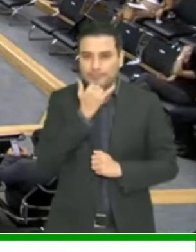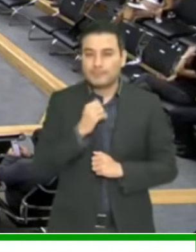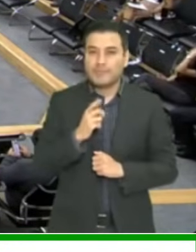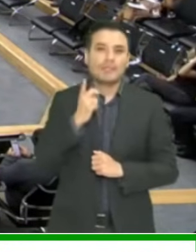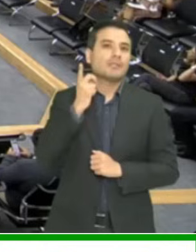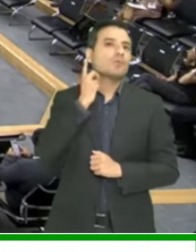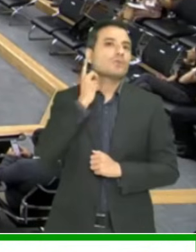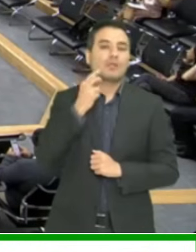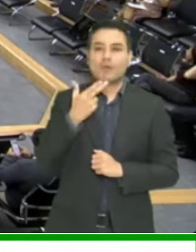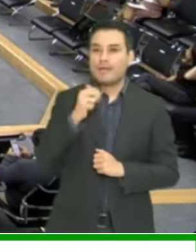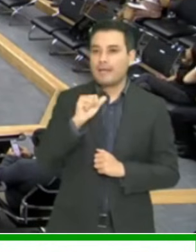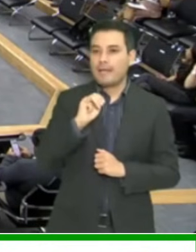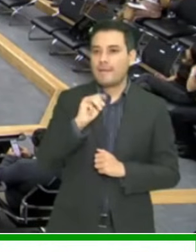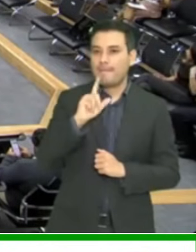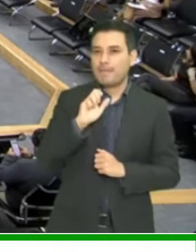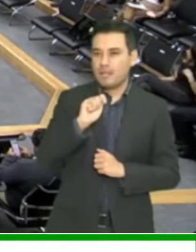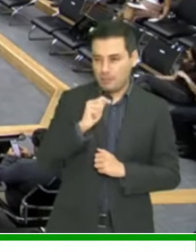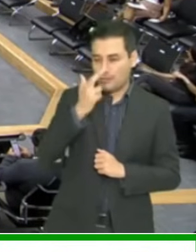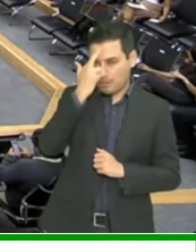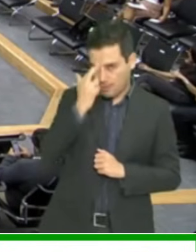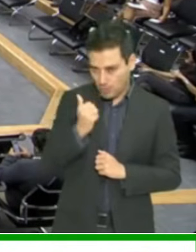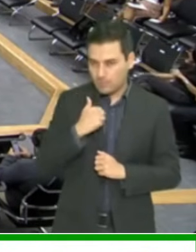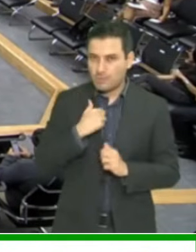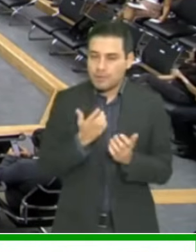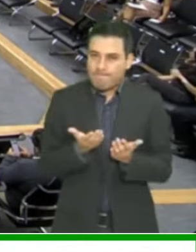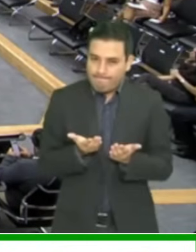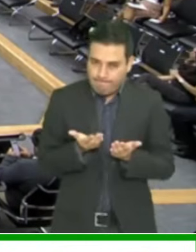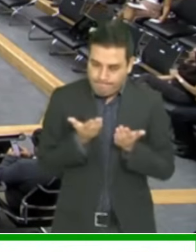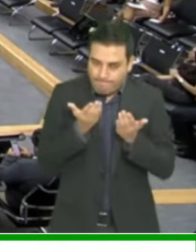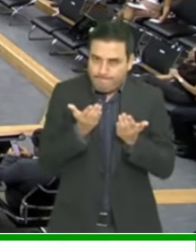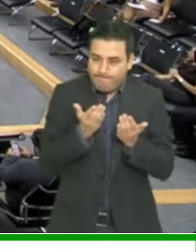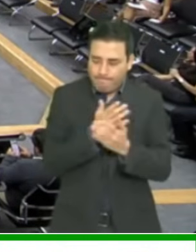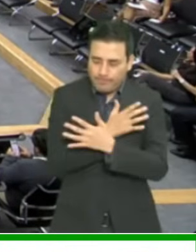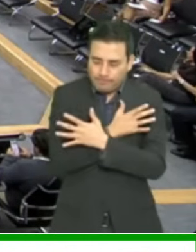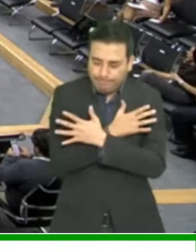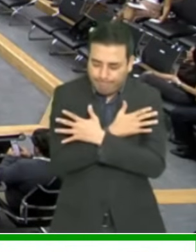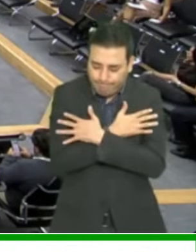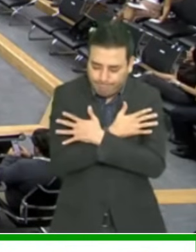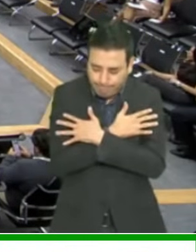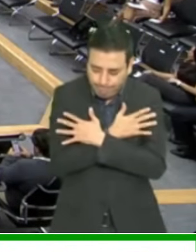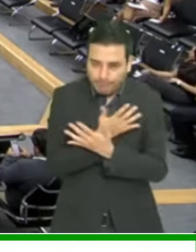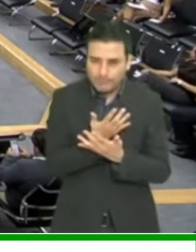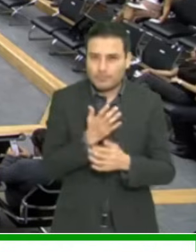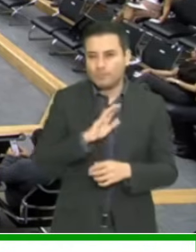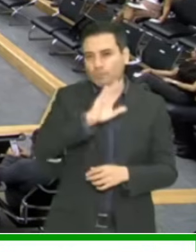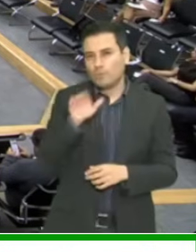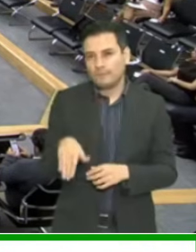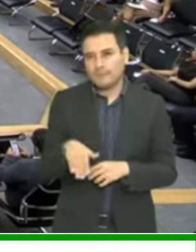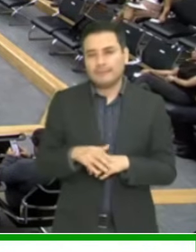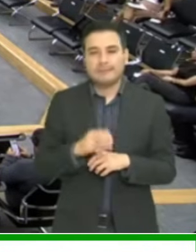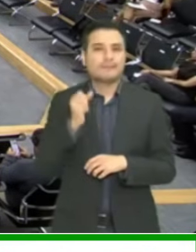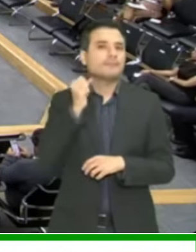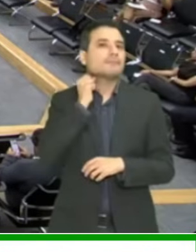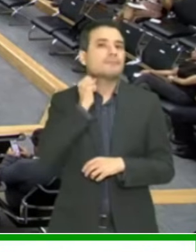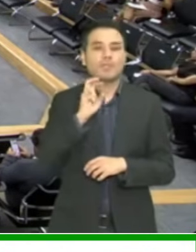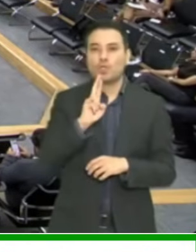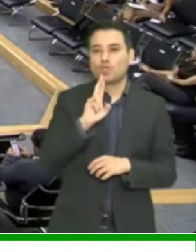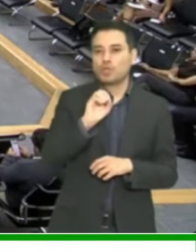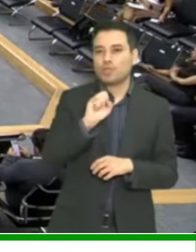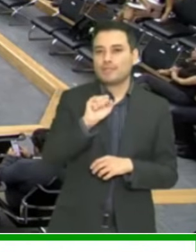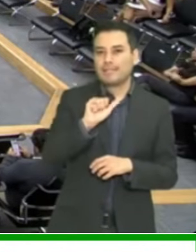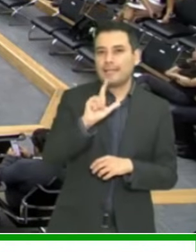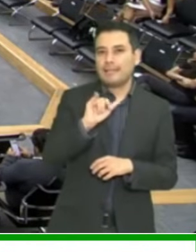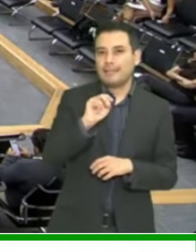Hamlet y sumarme a las condolencias por el fallecimiento de la senadora electa Rosalinda López.